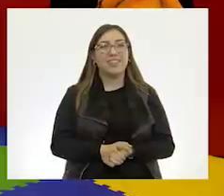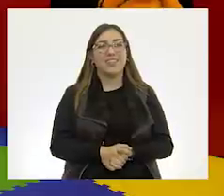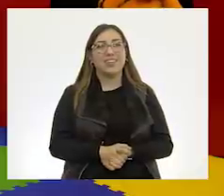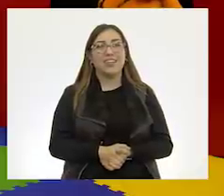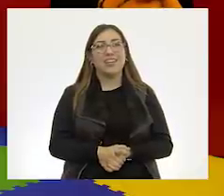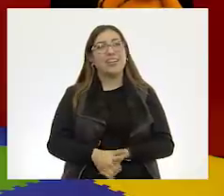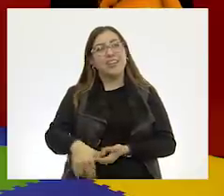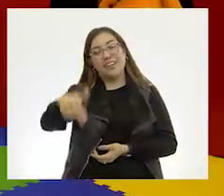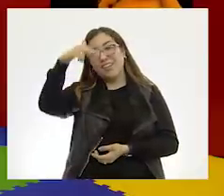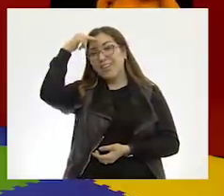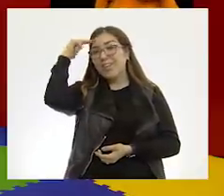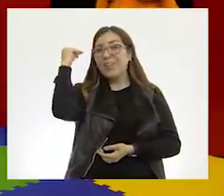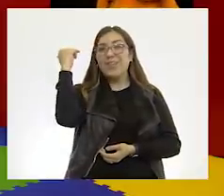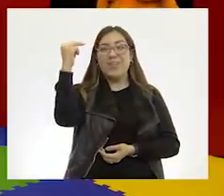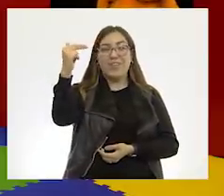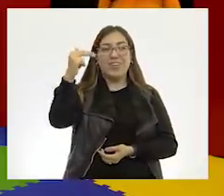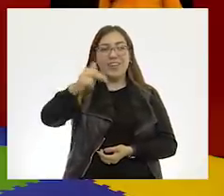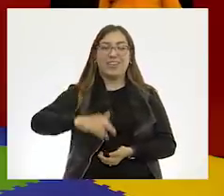¡Hola!